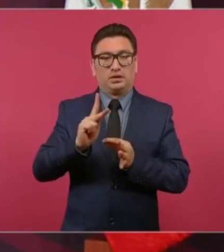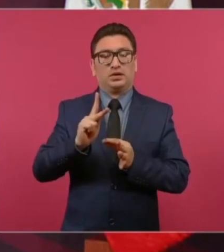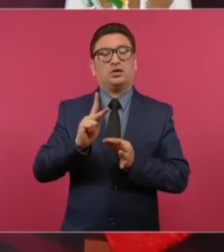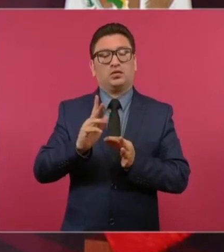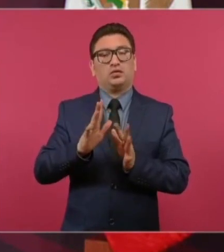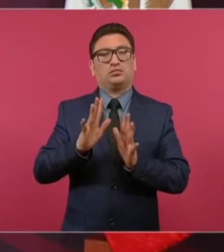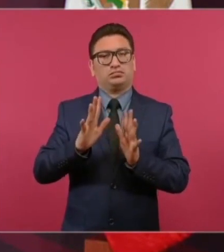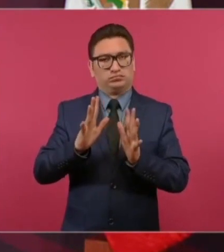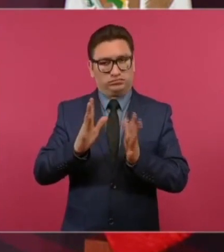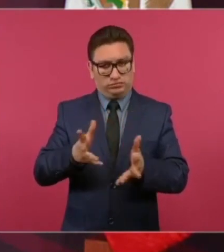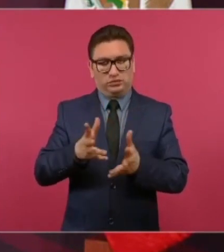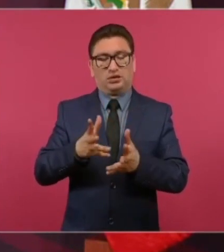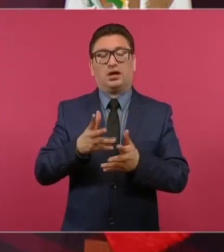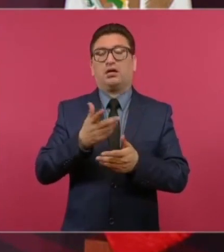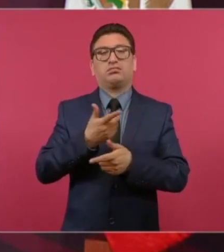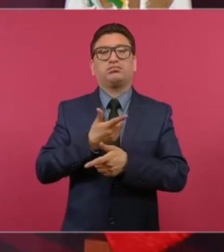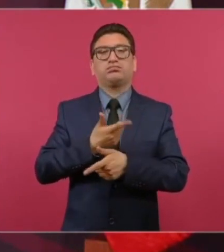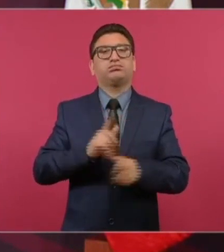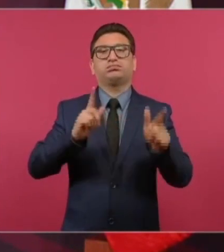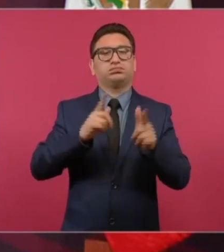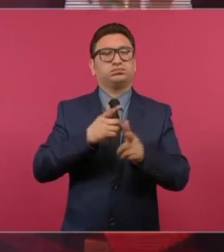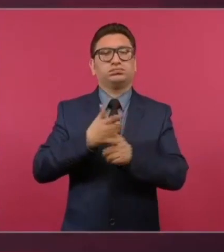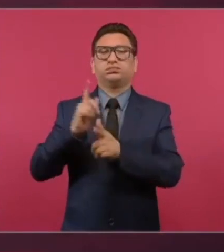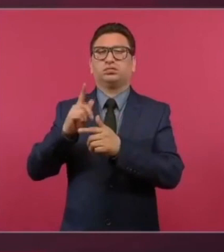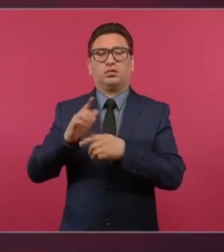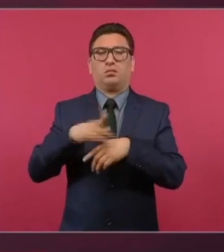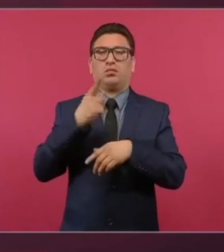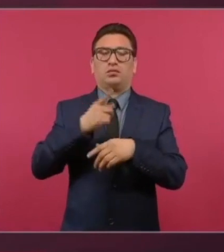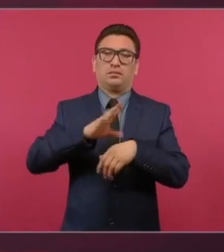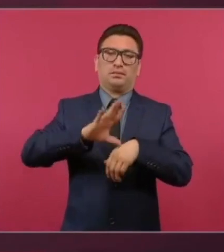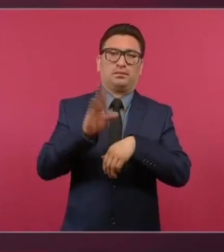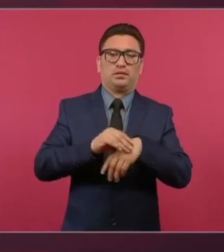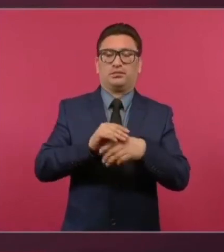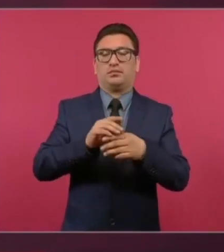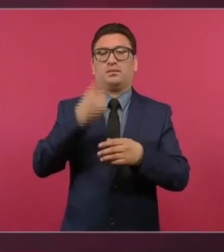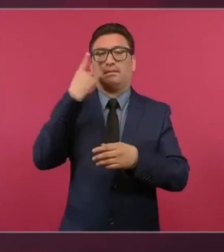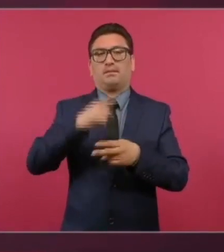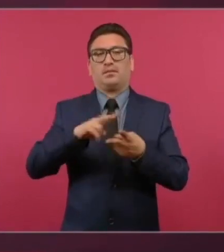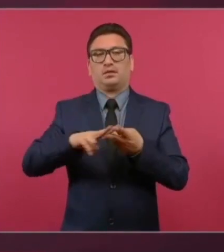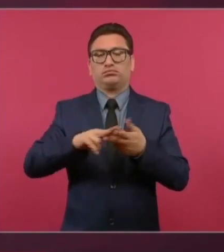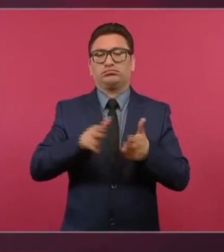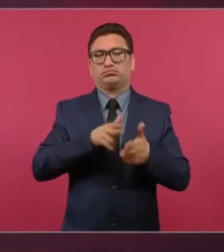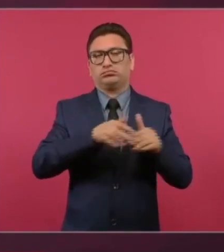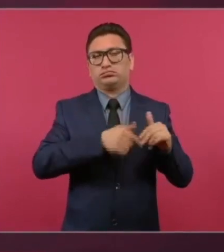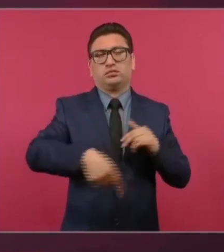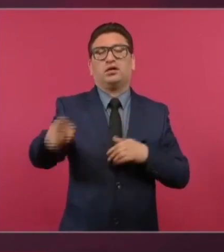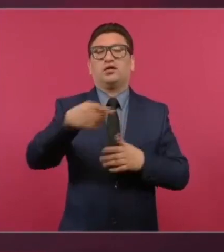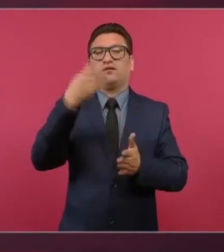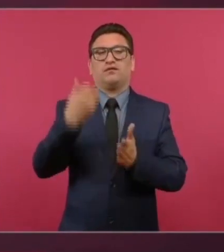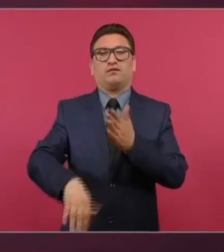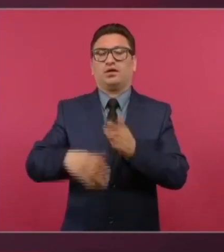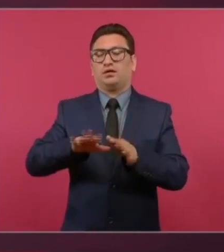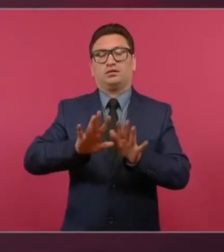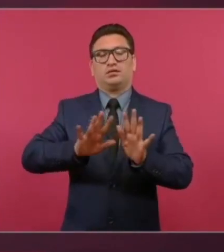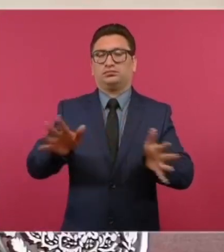ya... se liberaron. ¿Quién invitó a este pendejo? Los derechos de vía. Así en paz. Ya lo que hace falta es